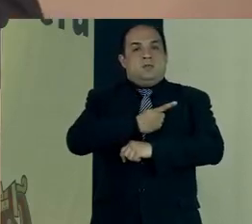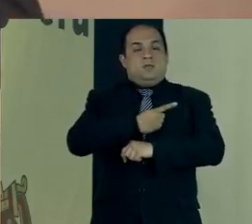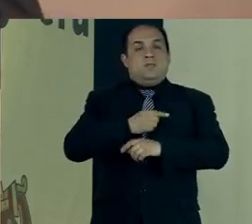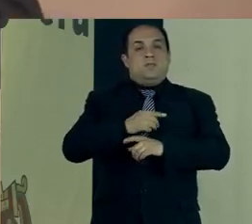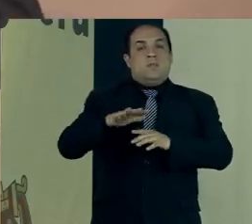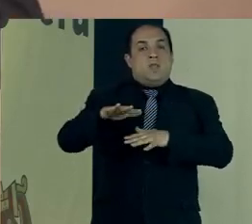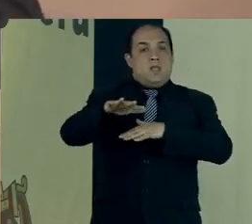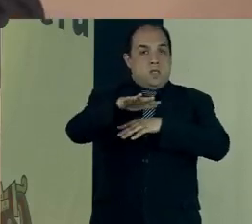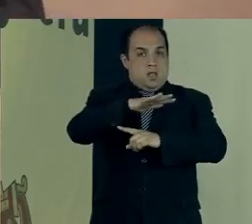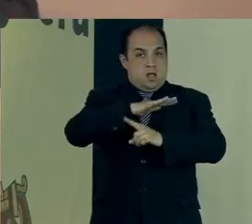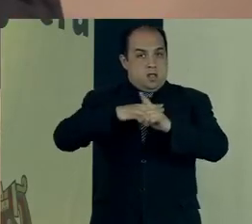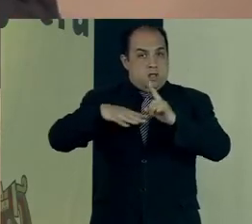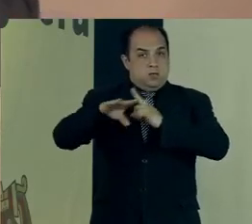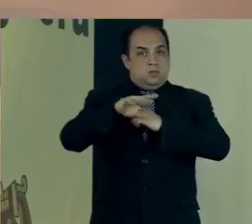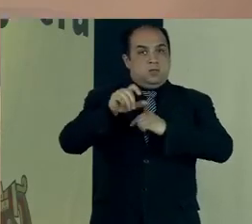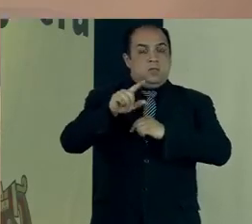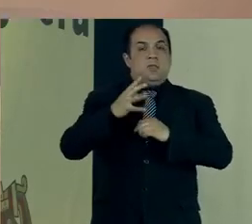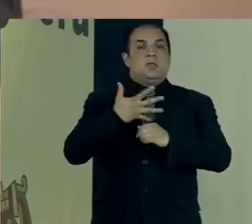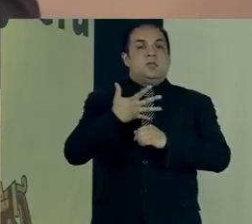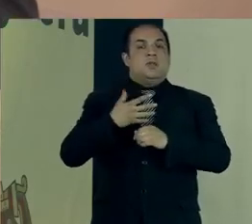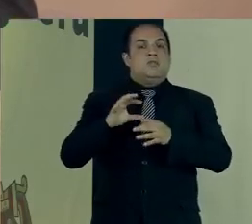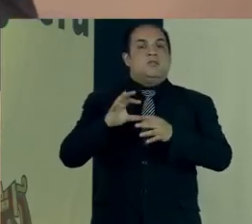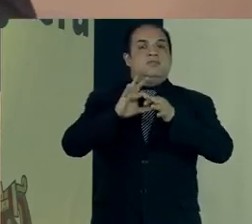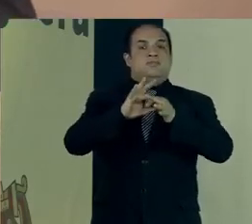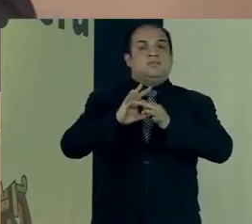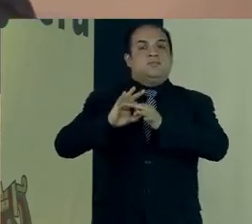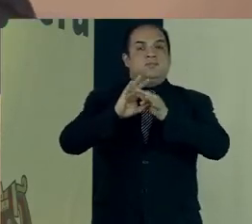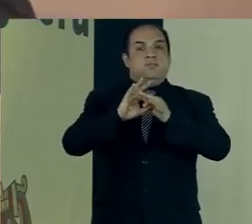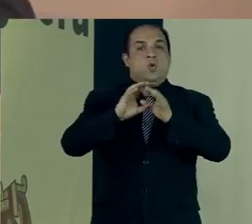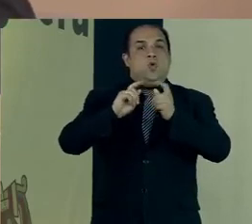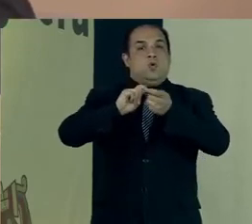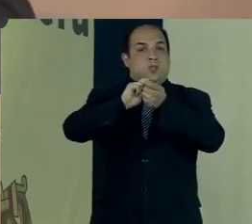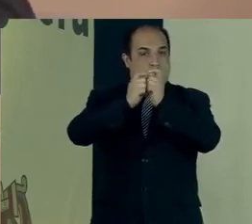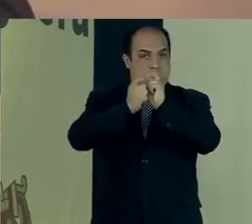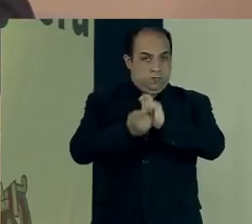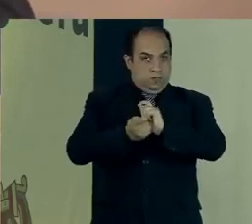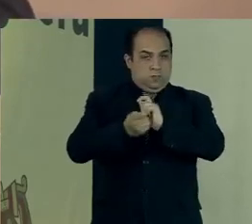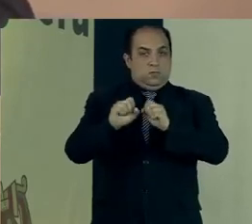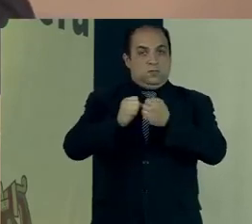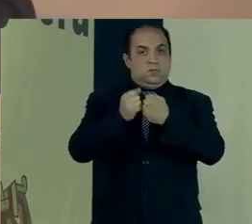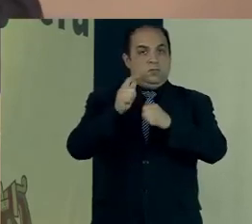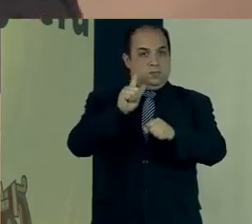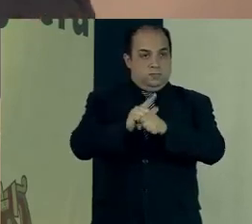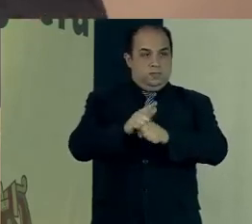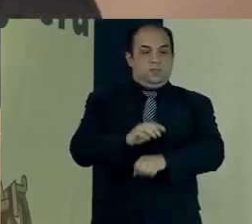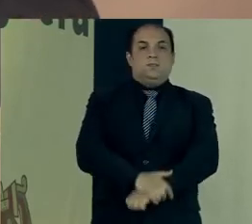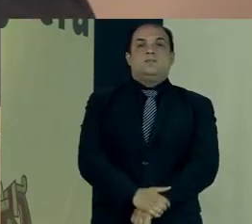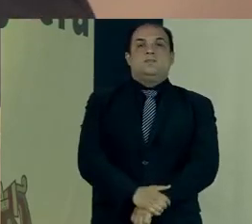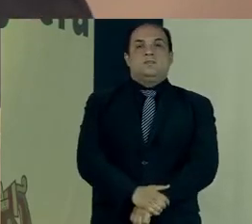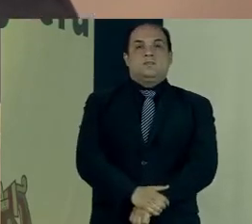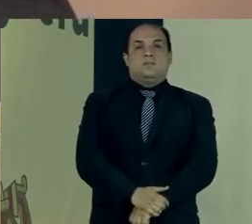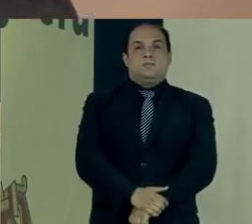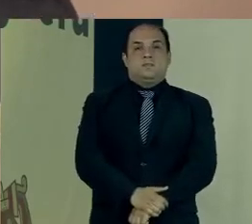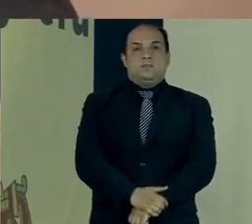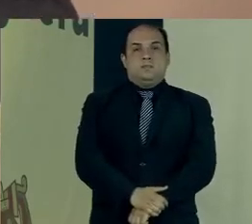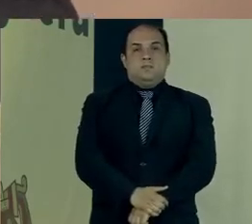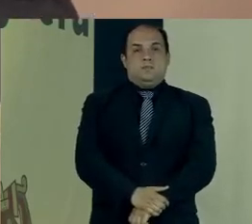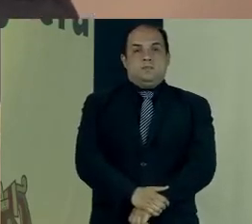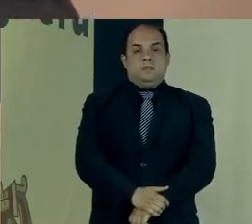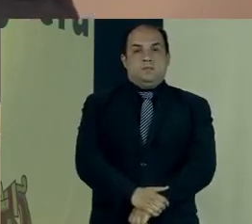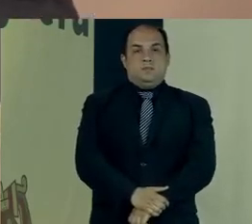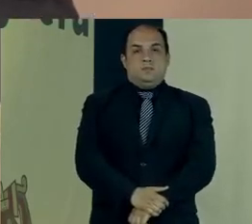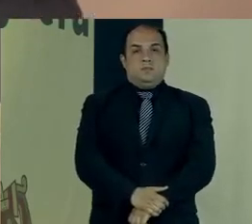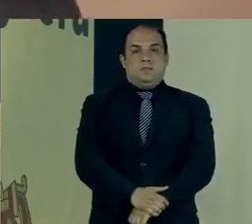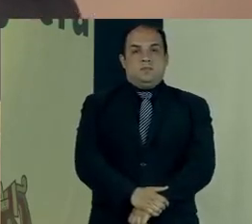las grandes reversiones o transformaciones sociales y